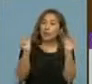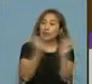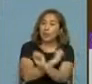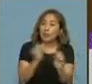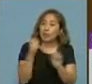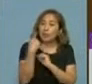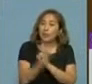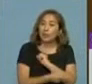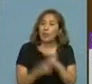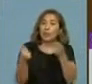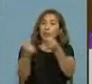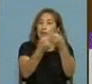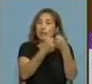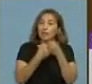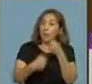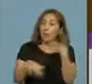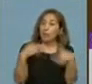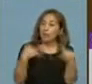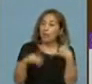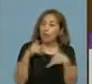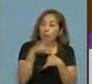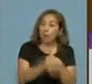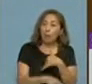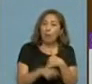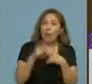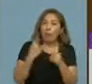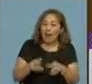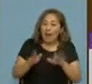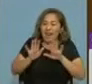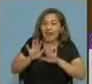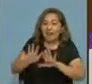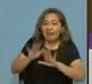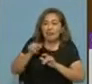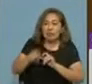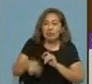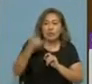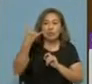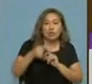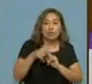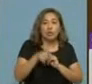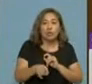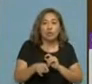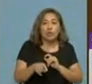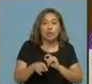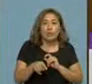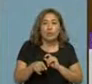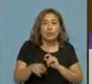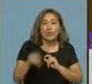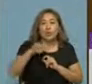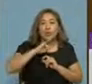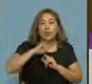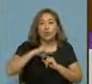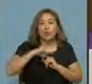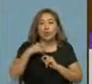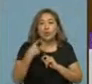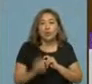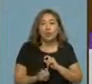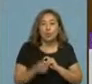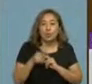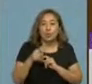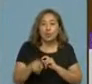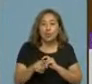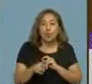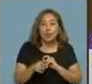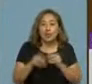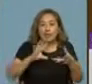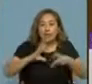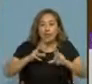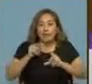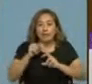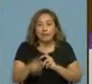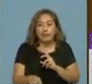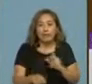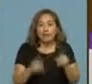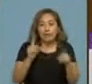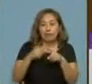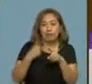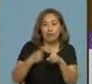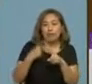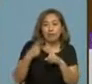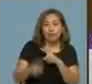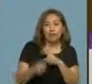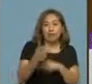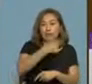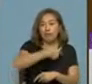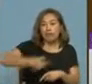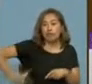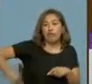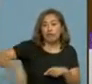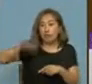se ve que estos acuerdos se apuran. La presión que hizo Jujuy y de la manera que políticamente trató el